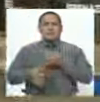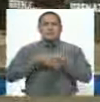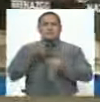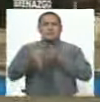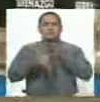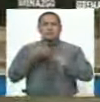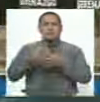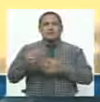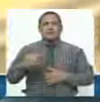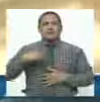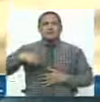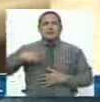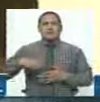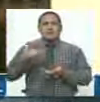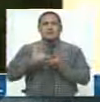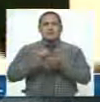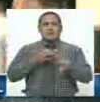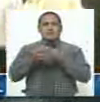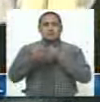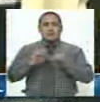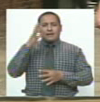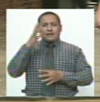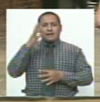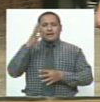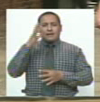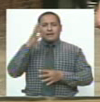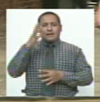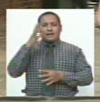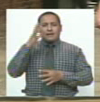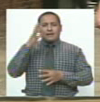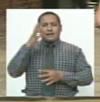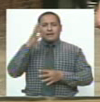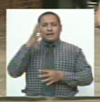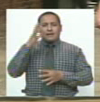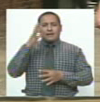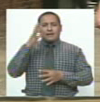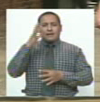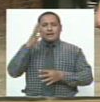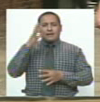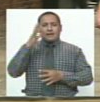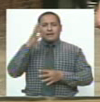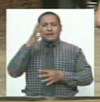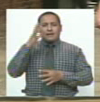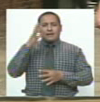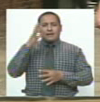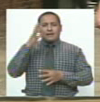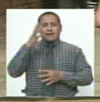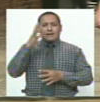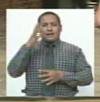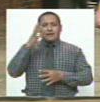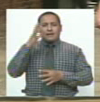Explicación de la Municipalidad de Lima. Lejos de aclarar las dudas sobre los despidos masivos de trabajadores, ha causado polémica.